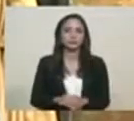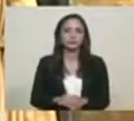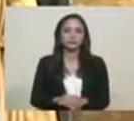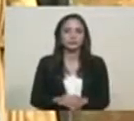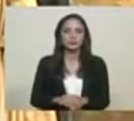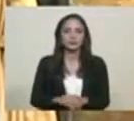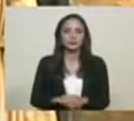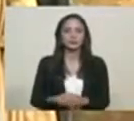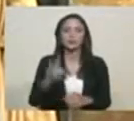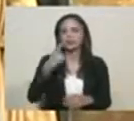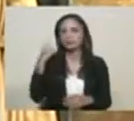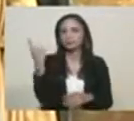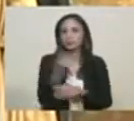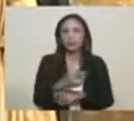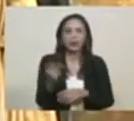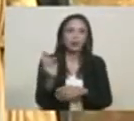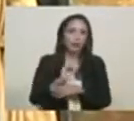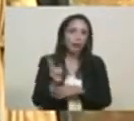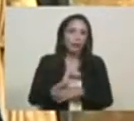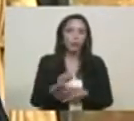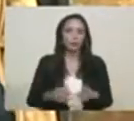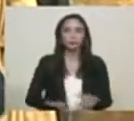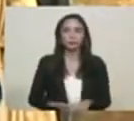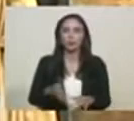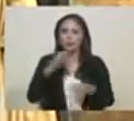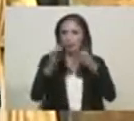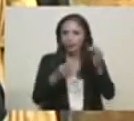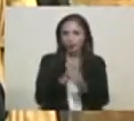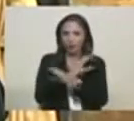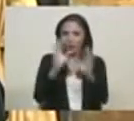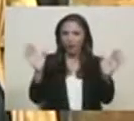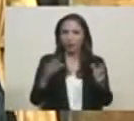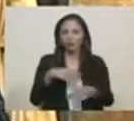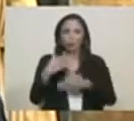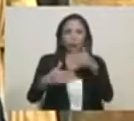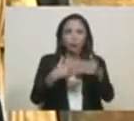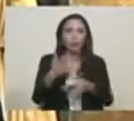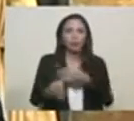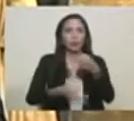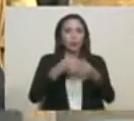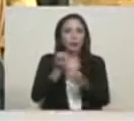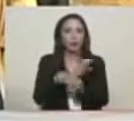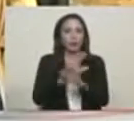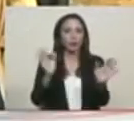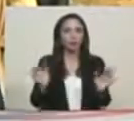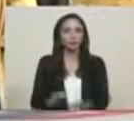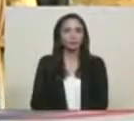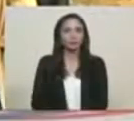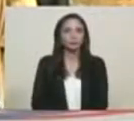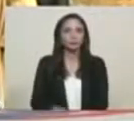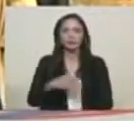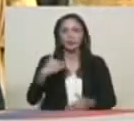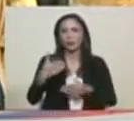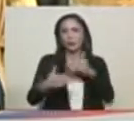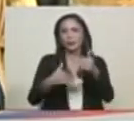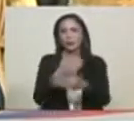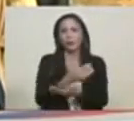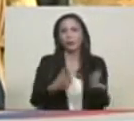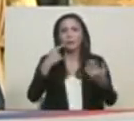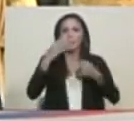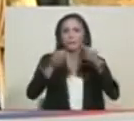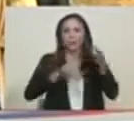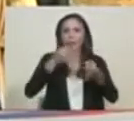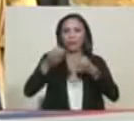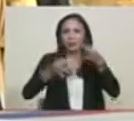va a ser directo a ti y te lo voy a explicar y en su momento vamos a dedicarle días a estos bien